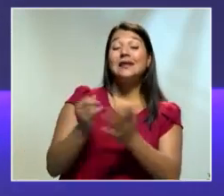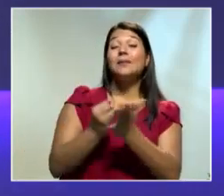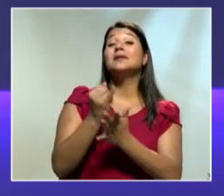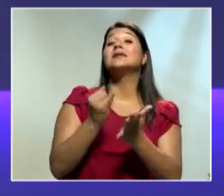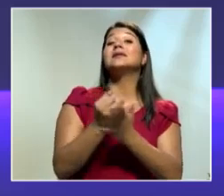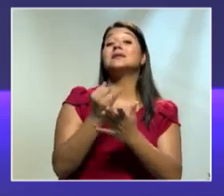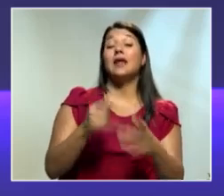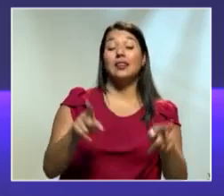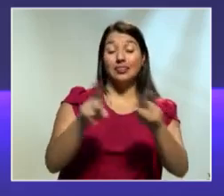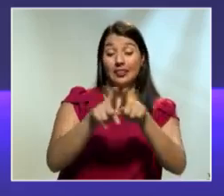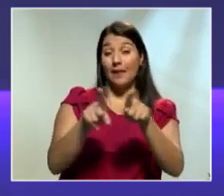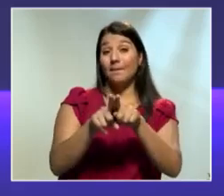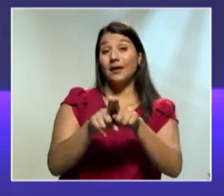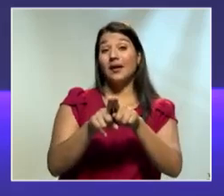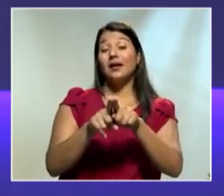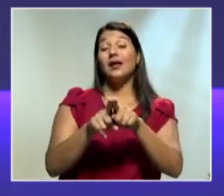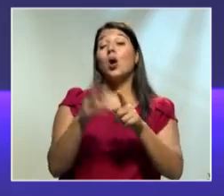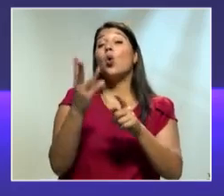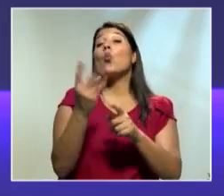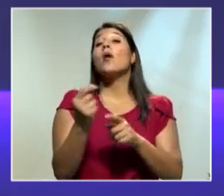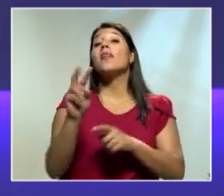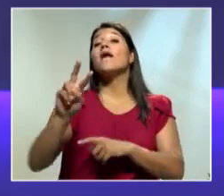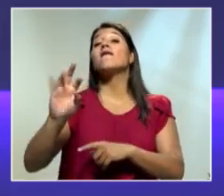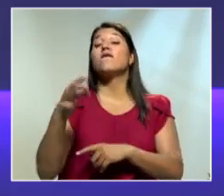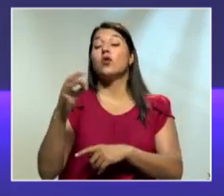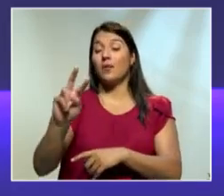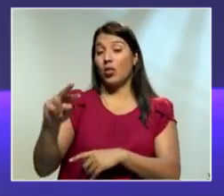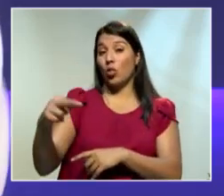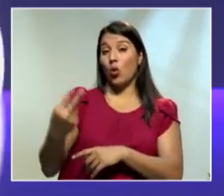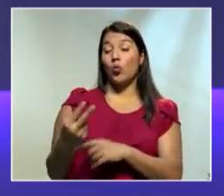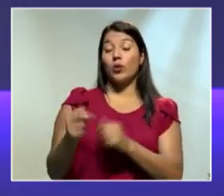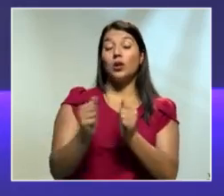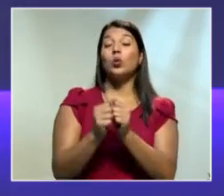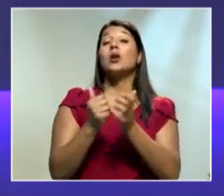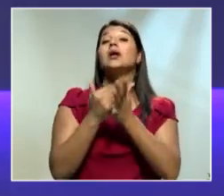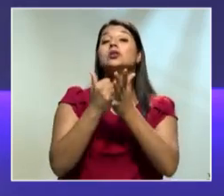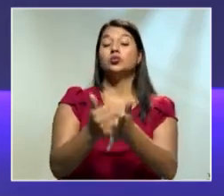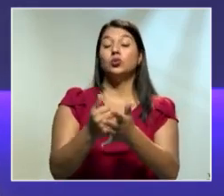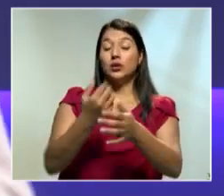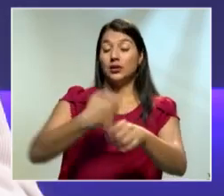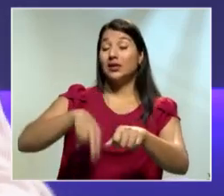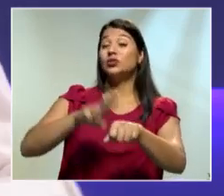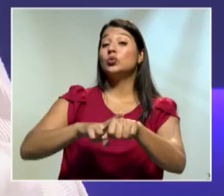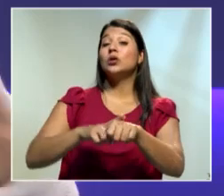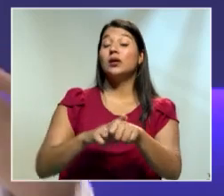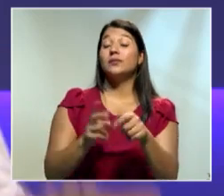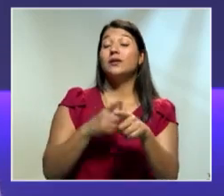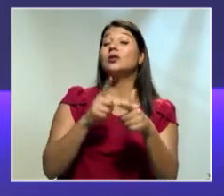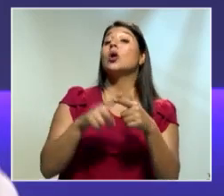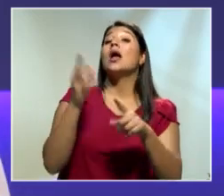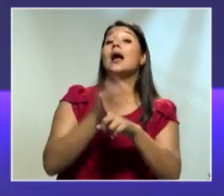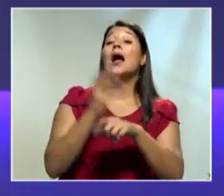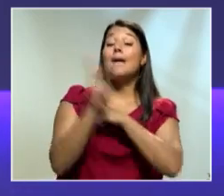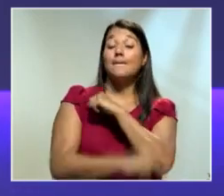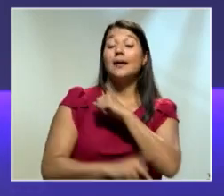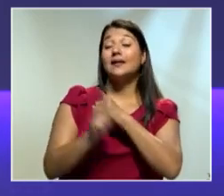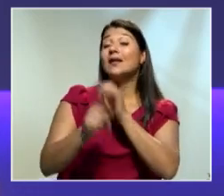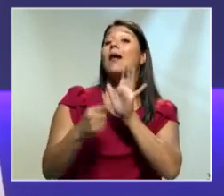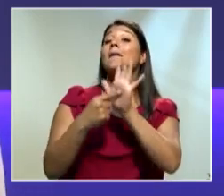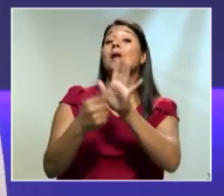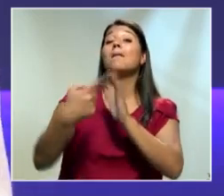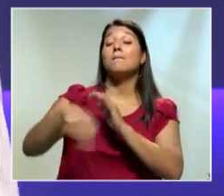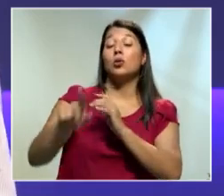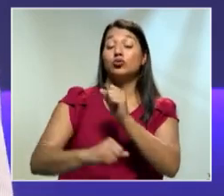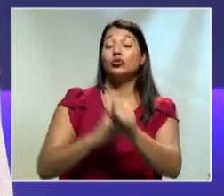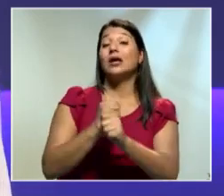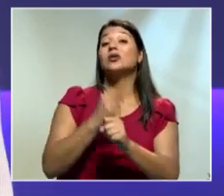están contando de manera doble con las contribuciones climáticas nacionales, que son las contribuciones que cada uno de los países tiene que presentar el próximo año sobre